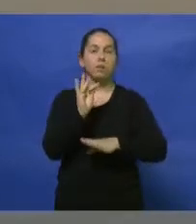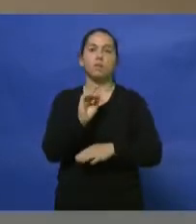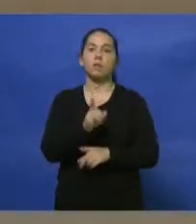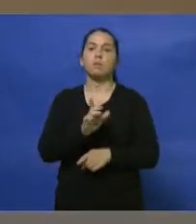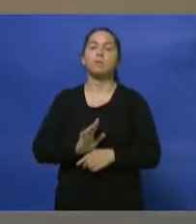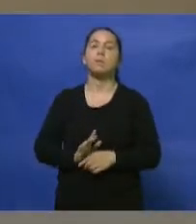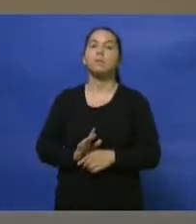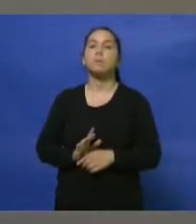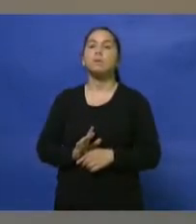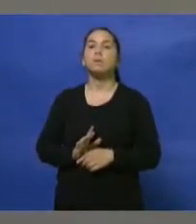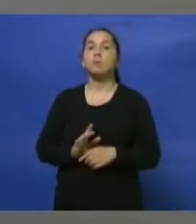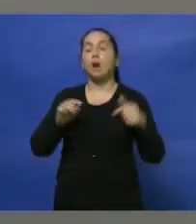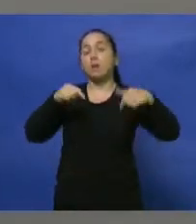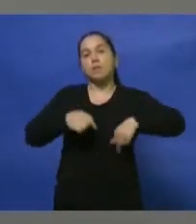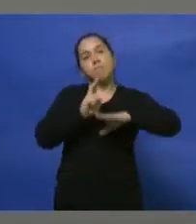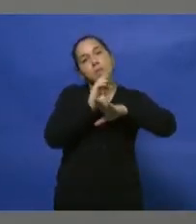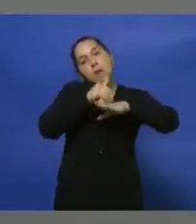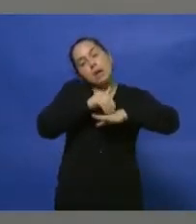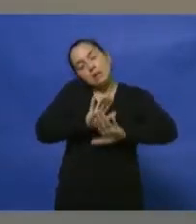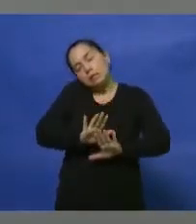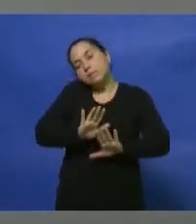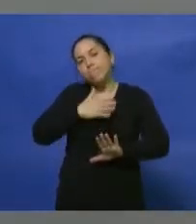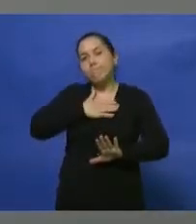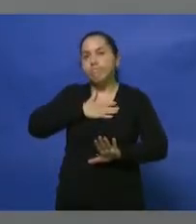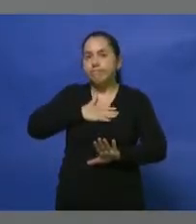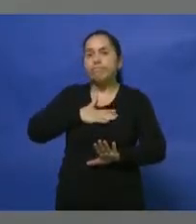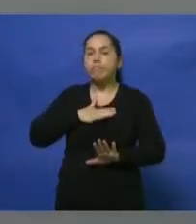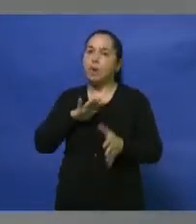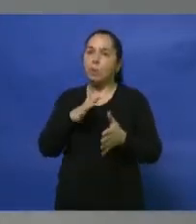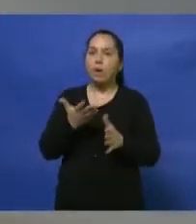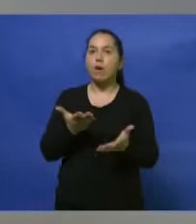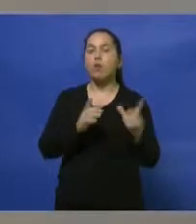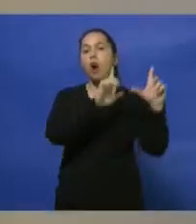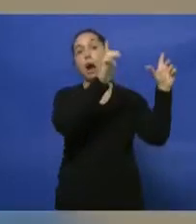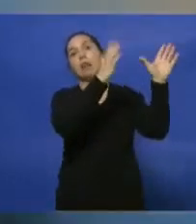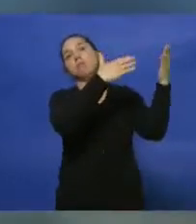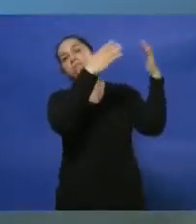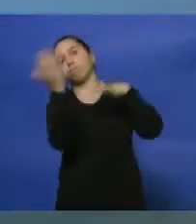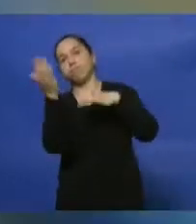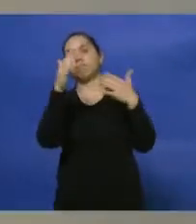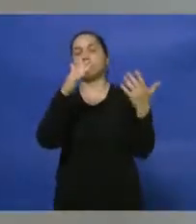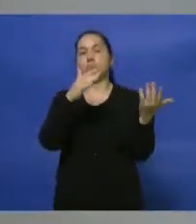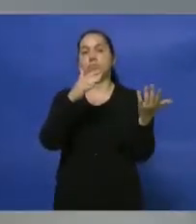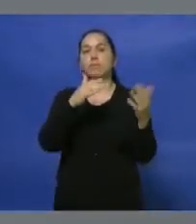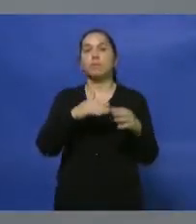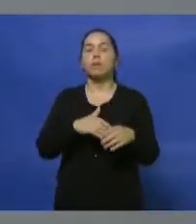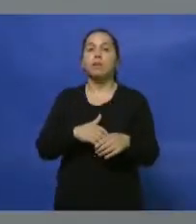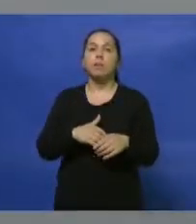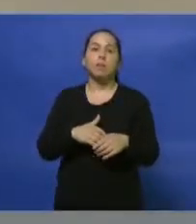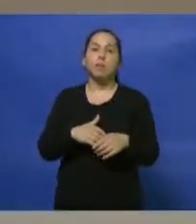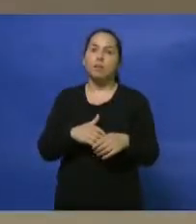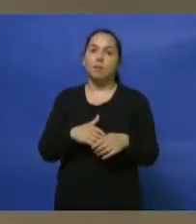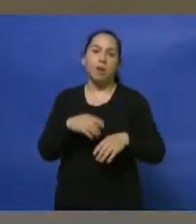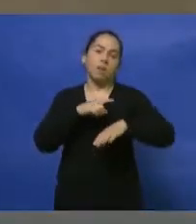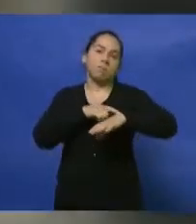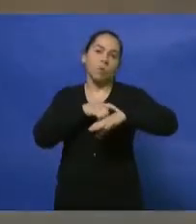ruta, que en Villa María en sí. Recordemos que en Villa María en algún momento el tema cartelería y demás era un problema, en algún momento se legisló con respecto a esto,